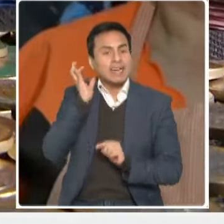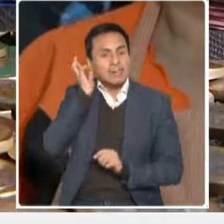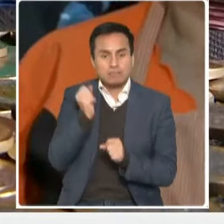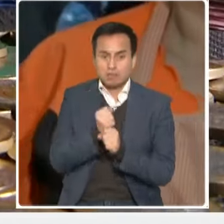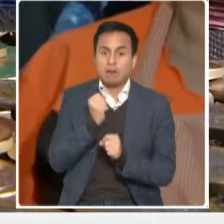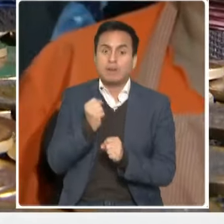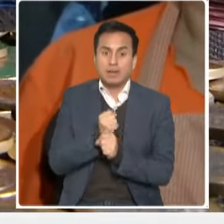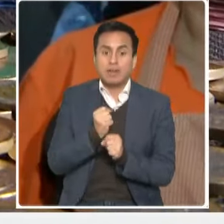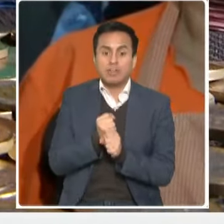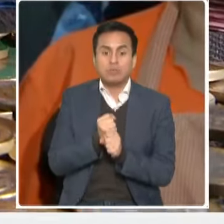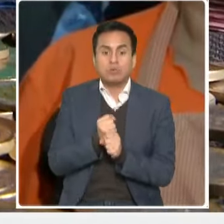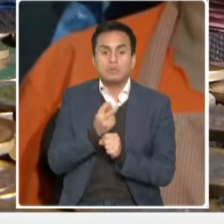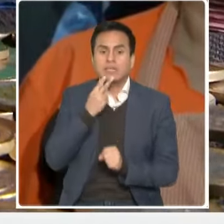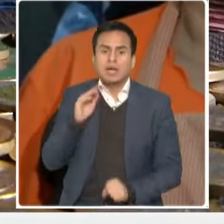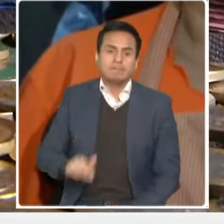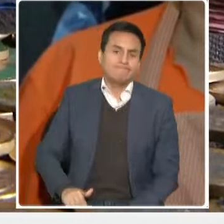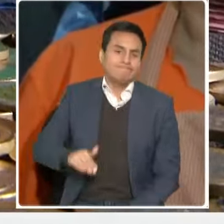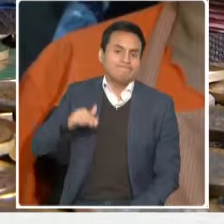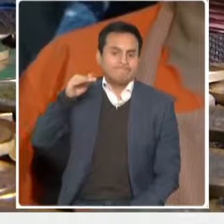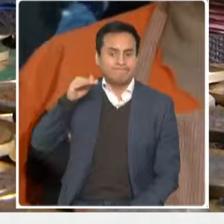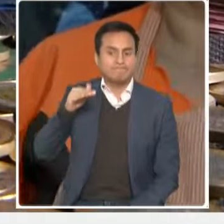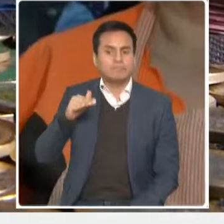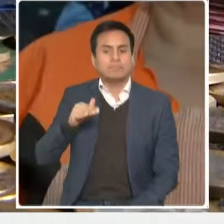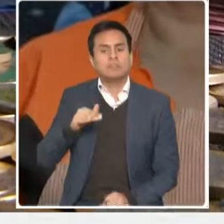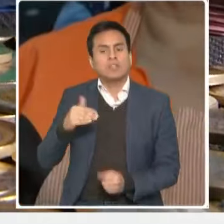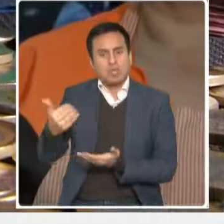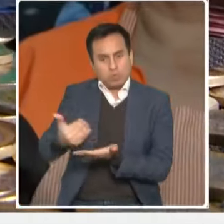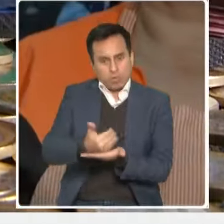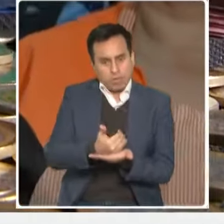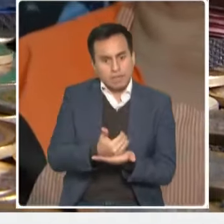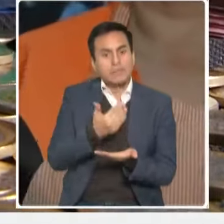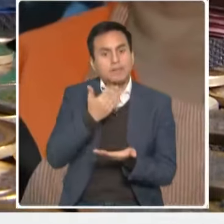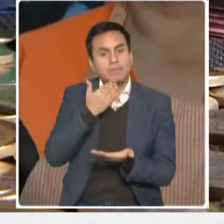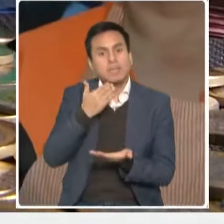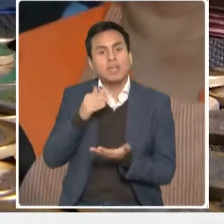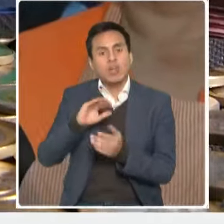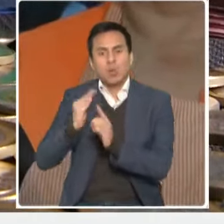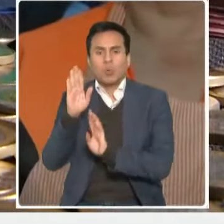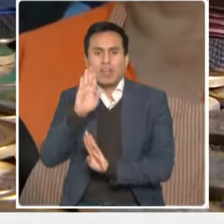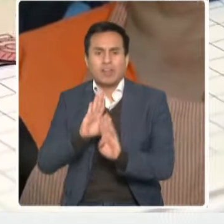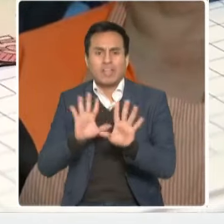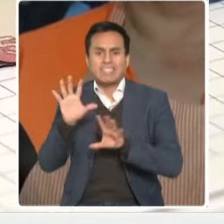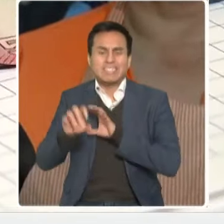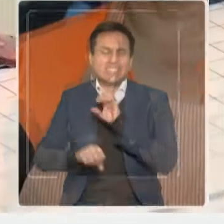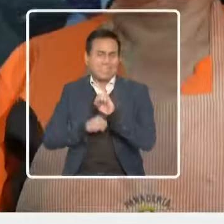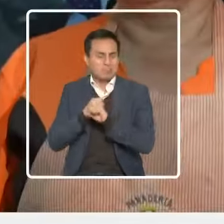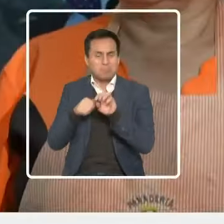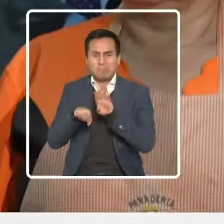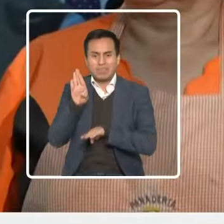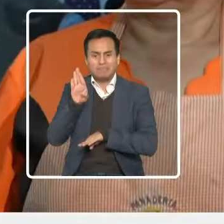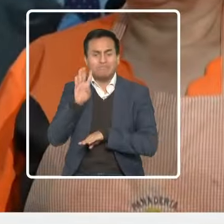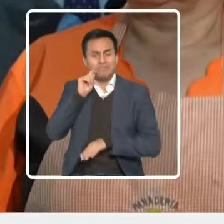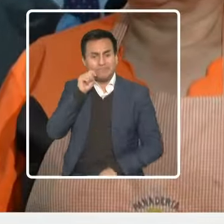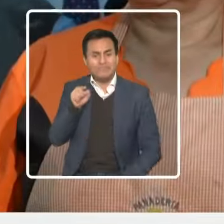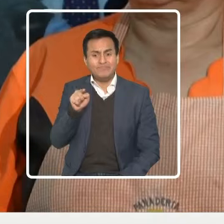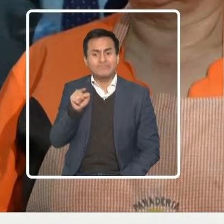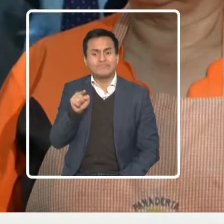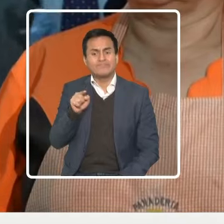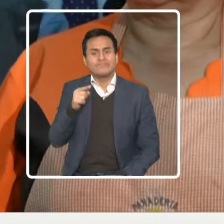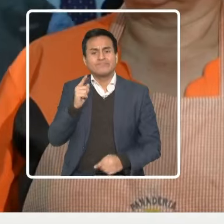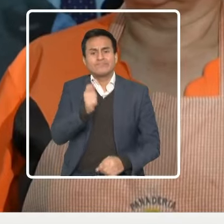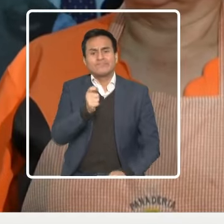trabajado toda su vida, tanto de forma remunerada como también siendo cuidadora por más de una década, lo que le generó una